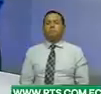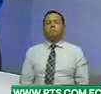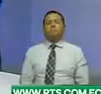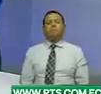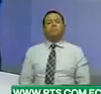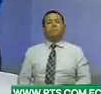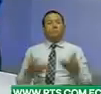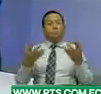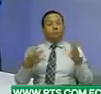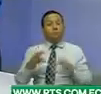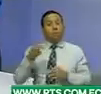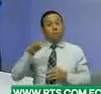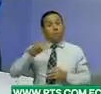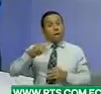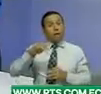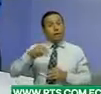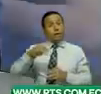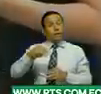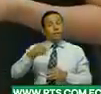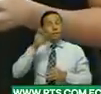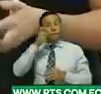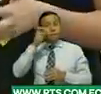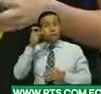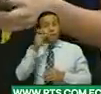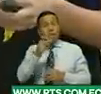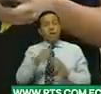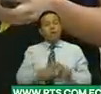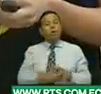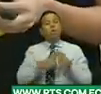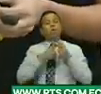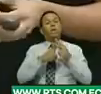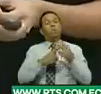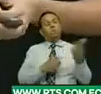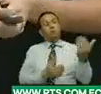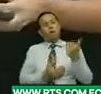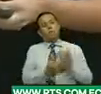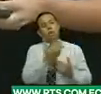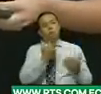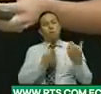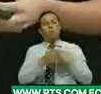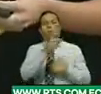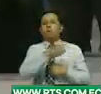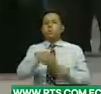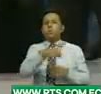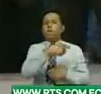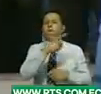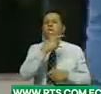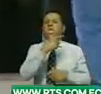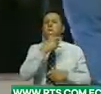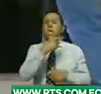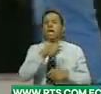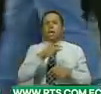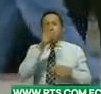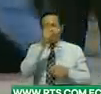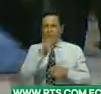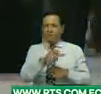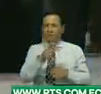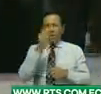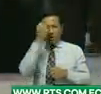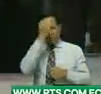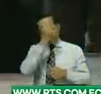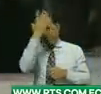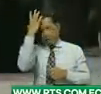Y este martes la Fiscalía inició la recepción de las versiones libres y voluntarias de personas allegadas al presentador Efraín